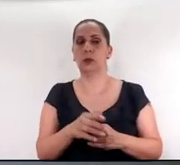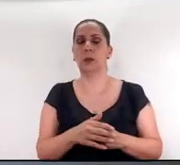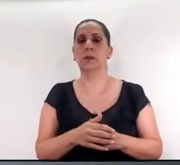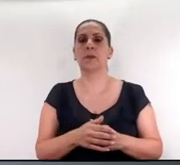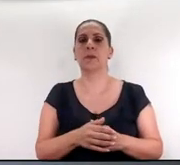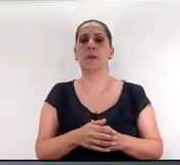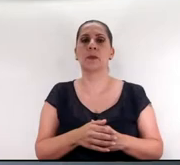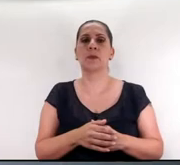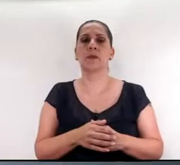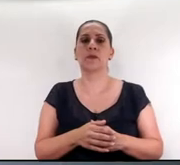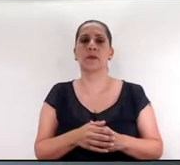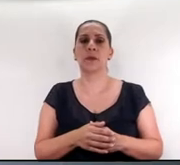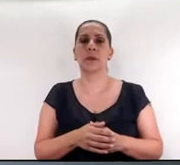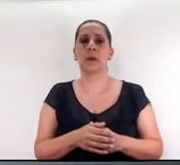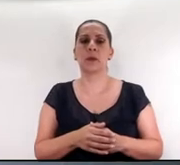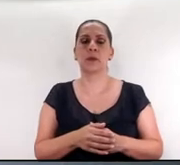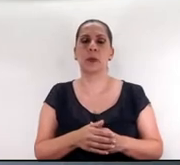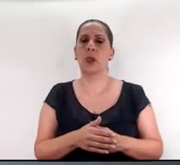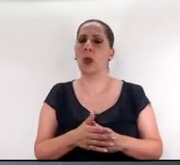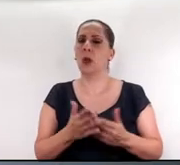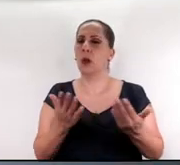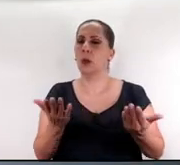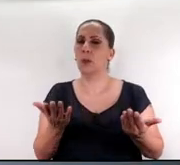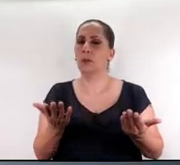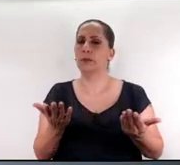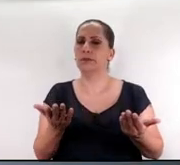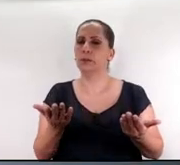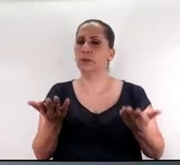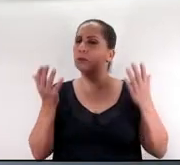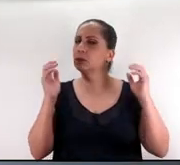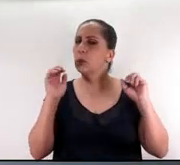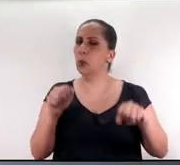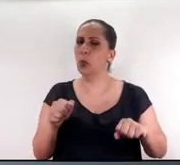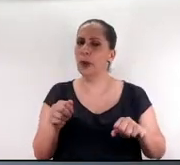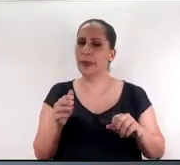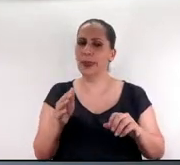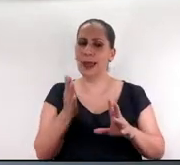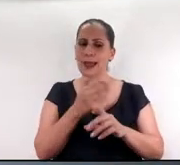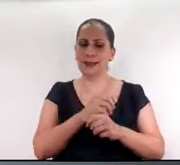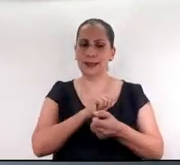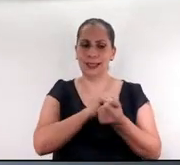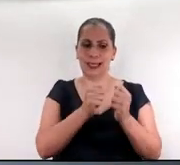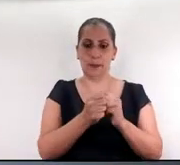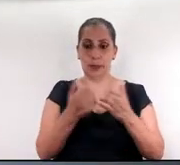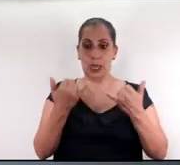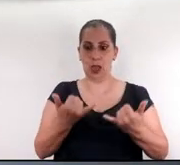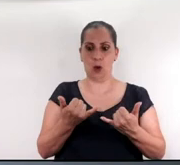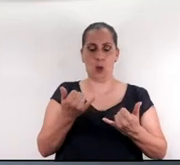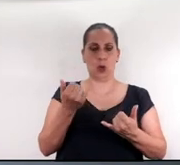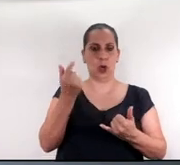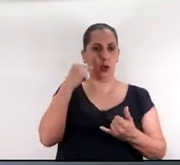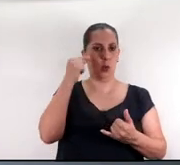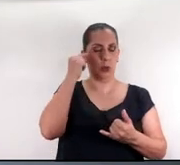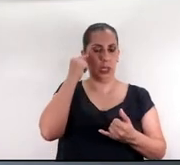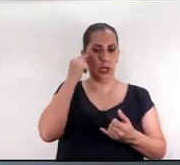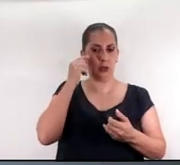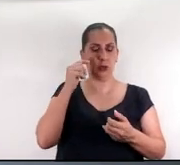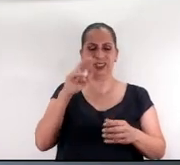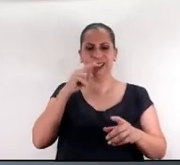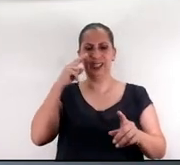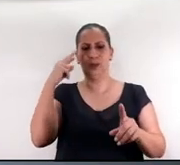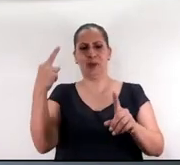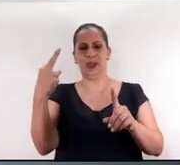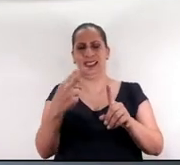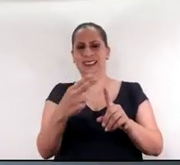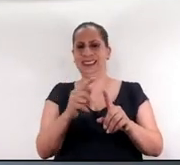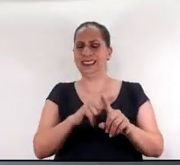Rodolfo, ¿cómo hacer para cambiar desde un futuro gobierno el paradigma tan negativo que